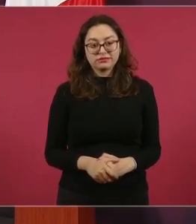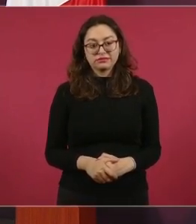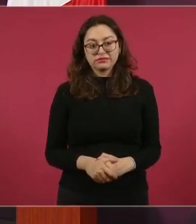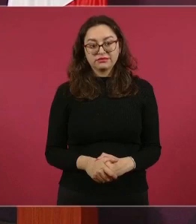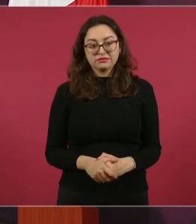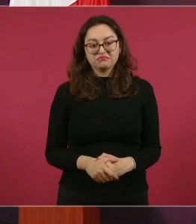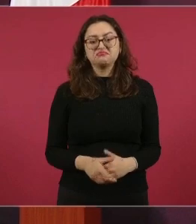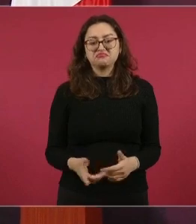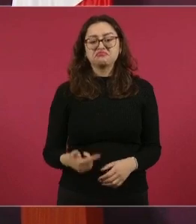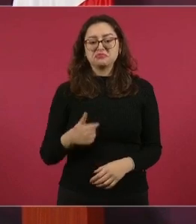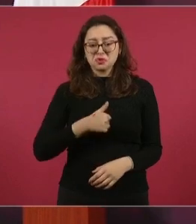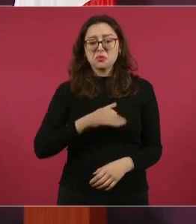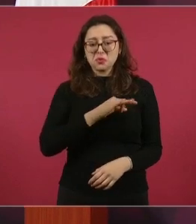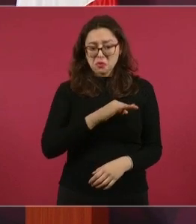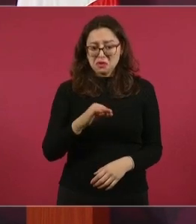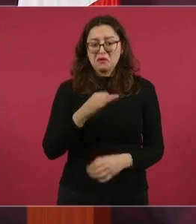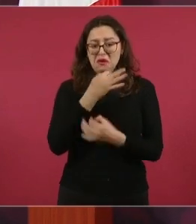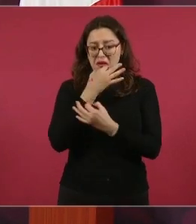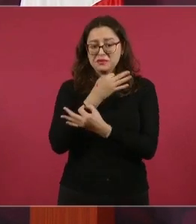lo puedo decir porque